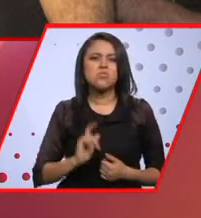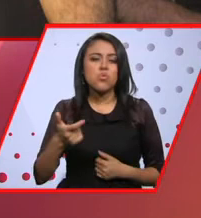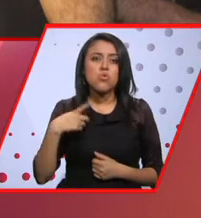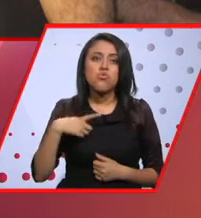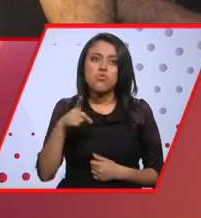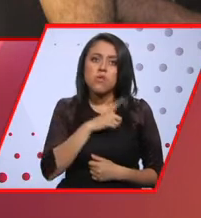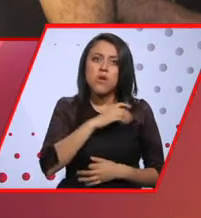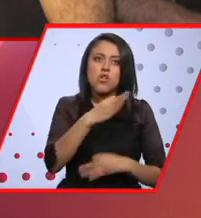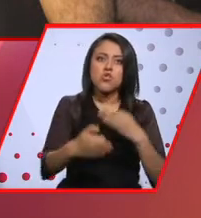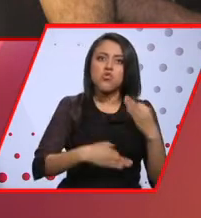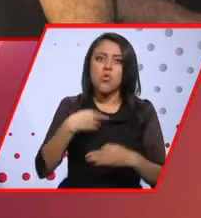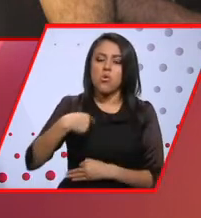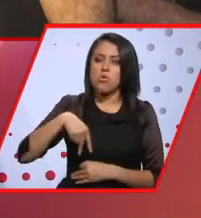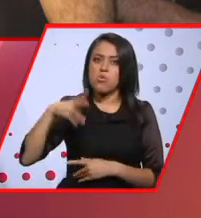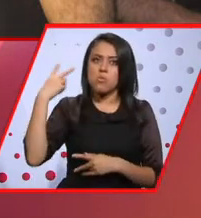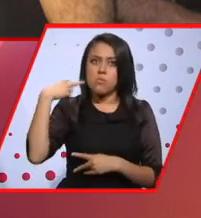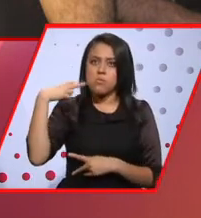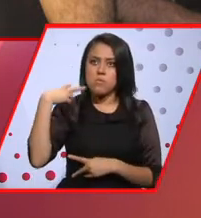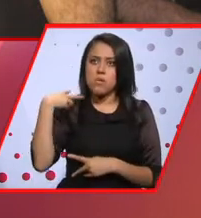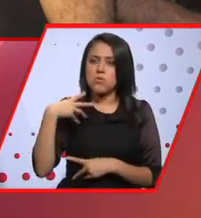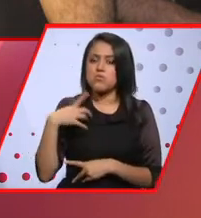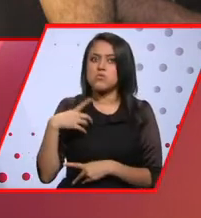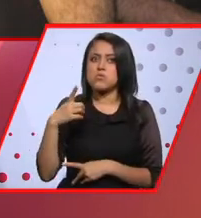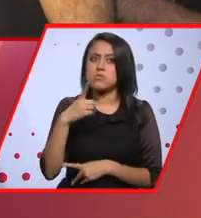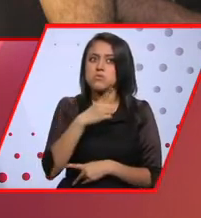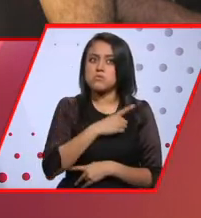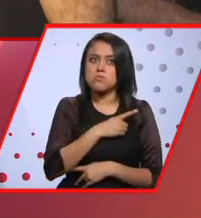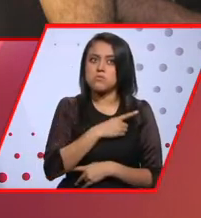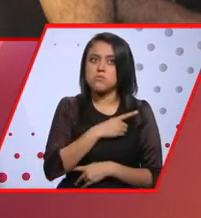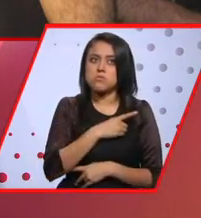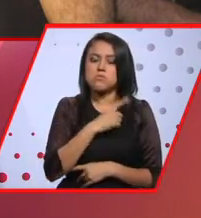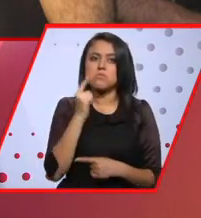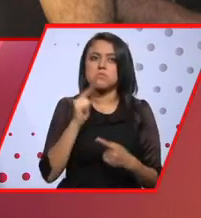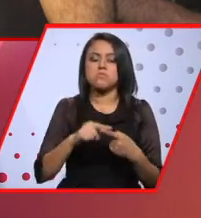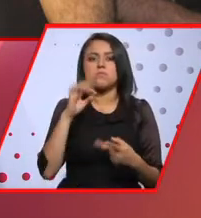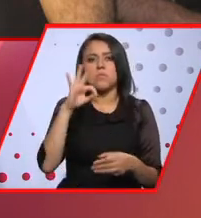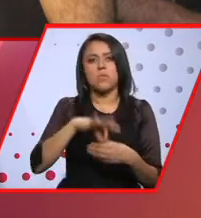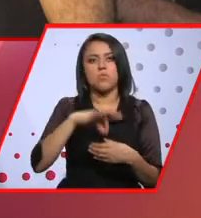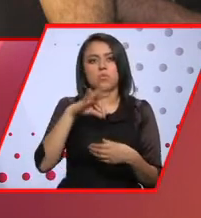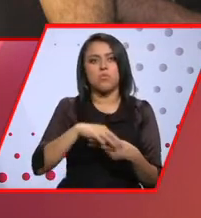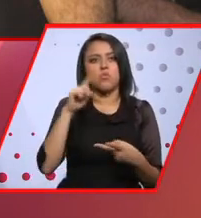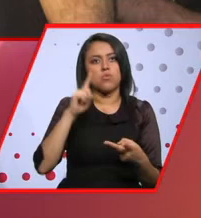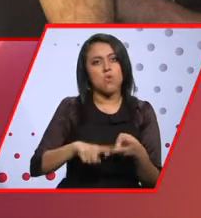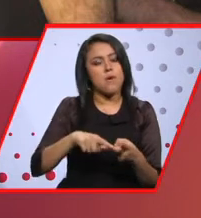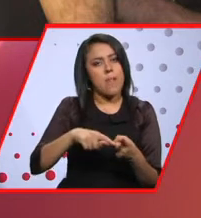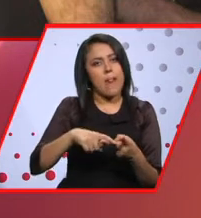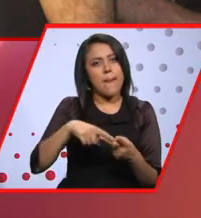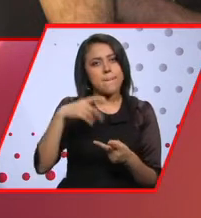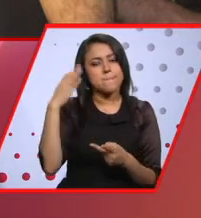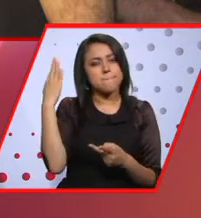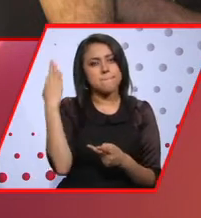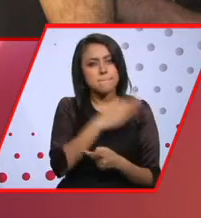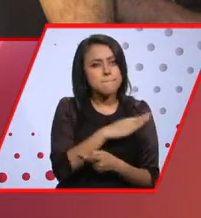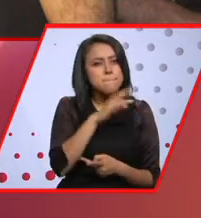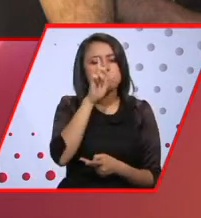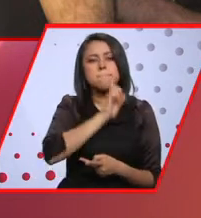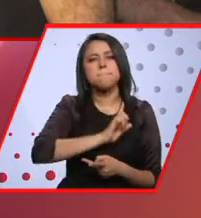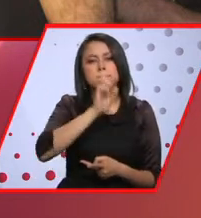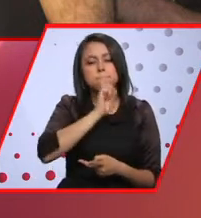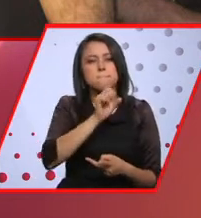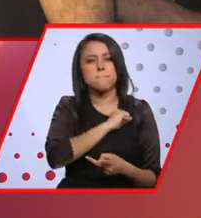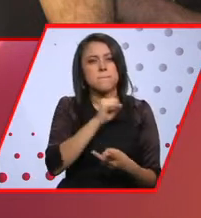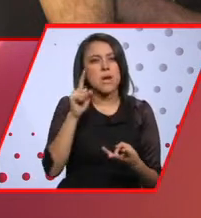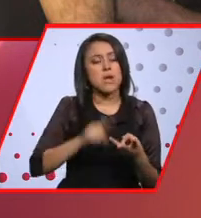enfrentar a todo un Estado al que le debe el voto, haberle fallado, los